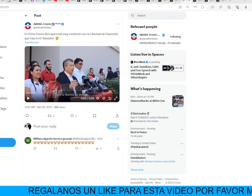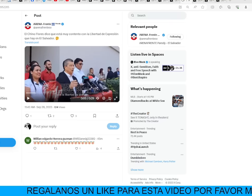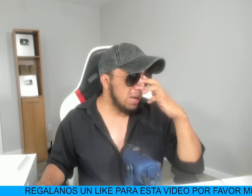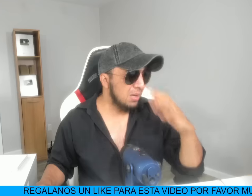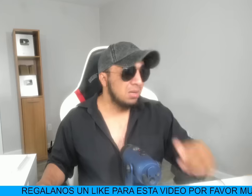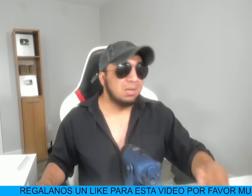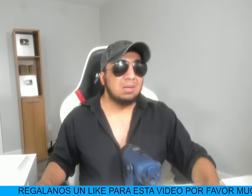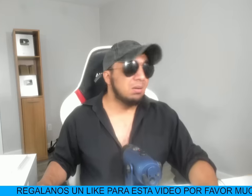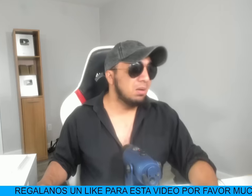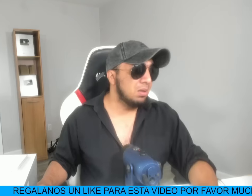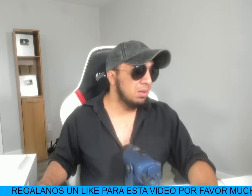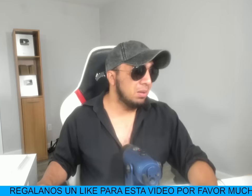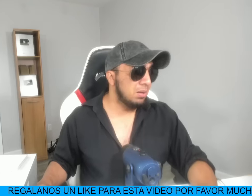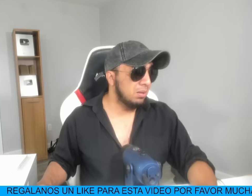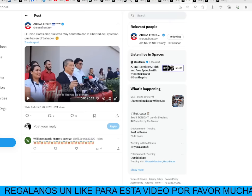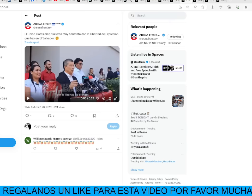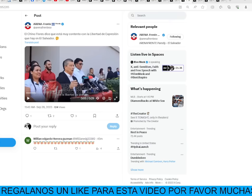Vaya.